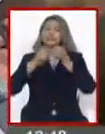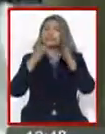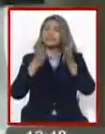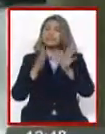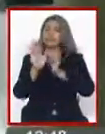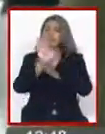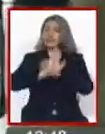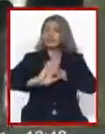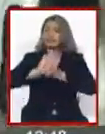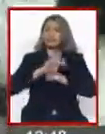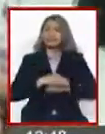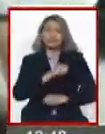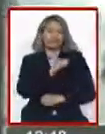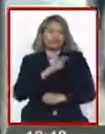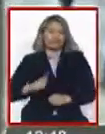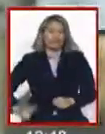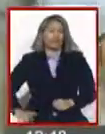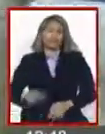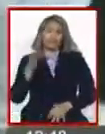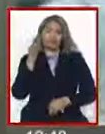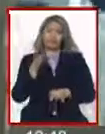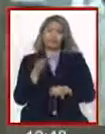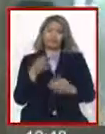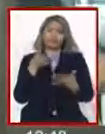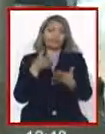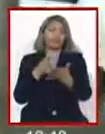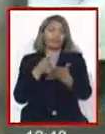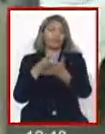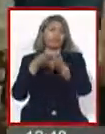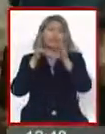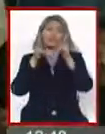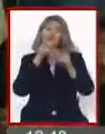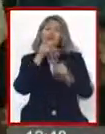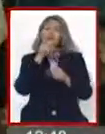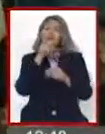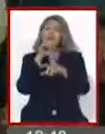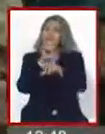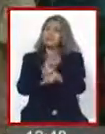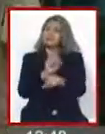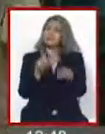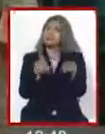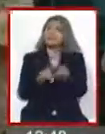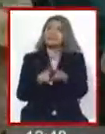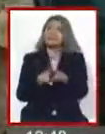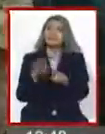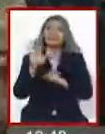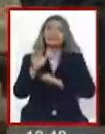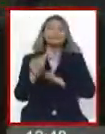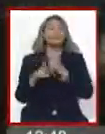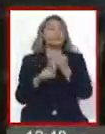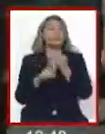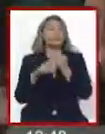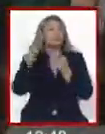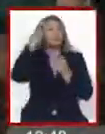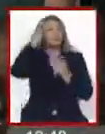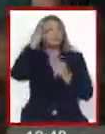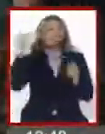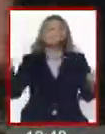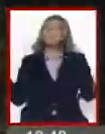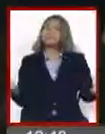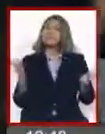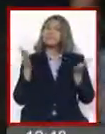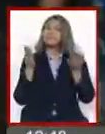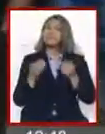defendernos por su parte el alcalde indicó que se querellaron en contra de las personas que estaban arrestadas y también contra sus dirigentes por incitar a los